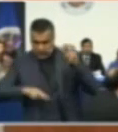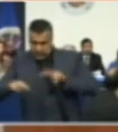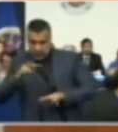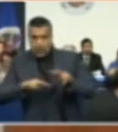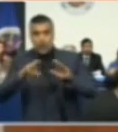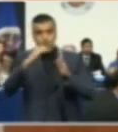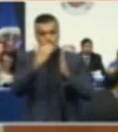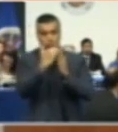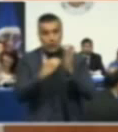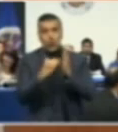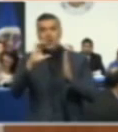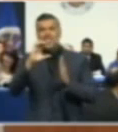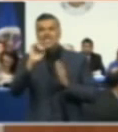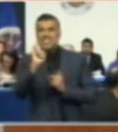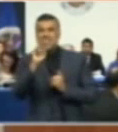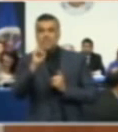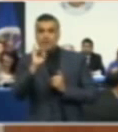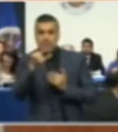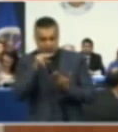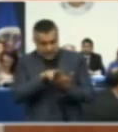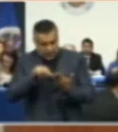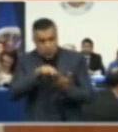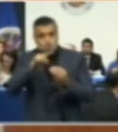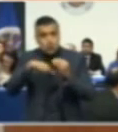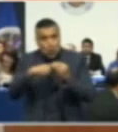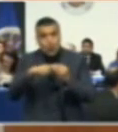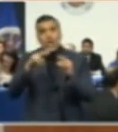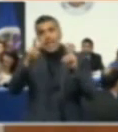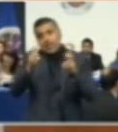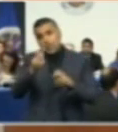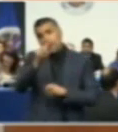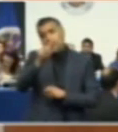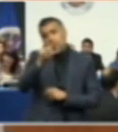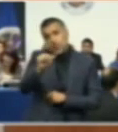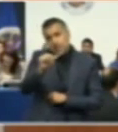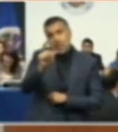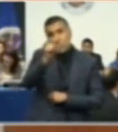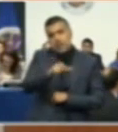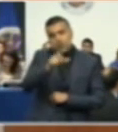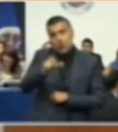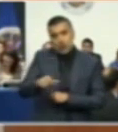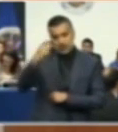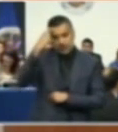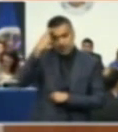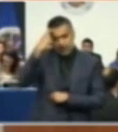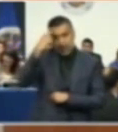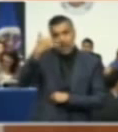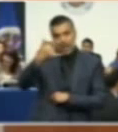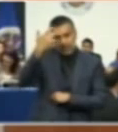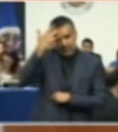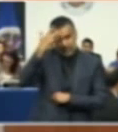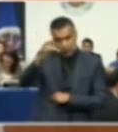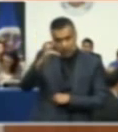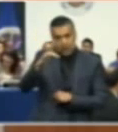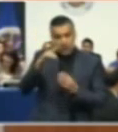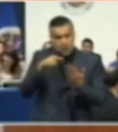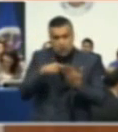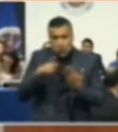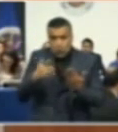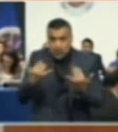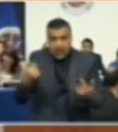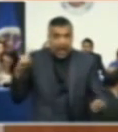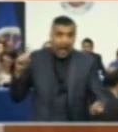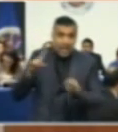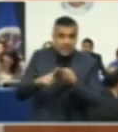Código Civil que tenía que ver el tema de la discapacidad de las personas con discapacidad mental e intelectual, cosa que